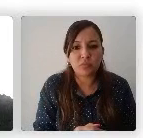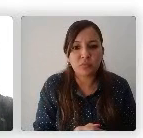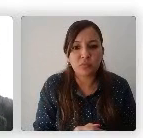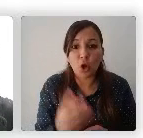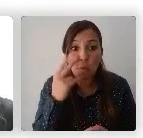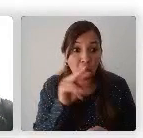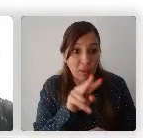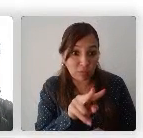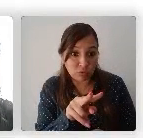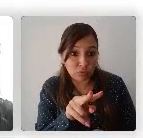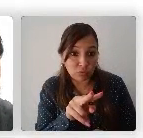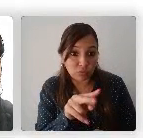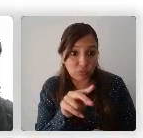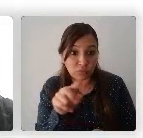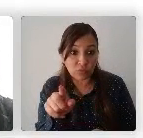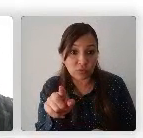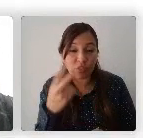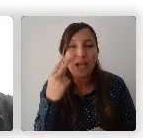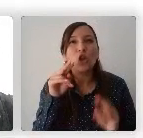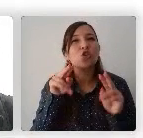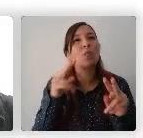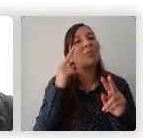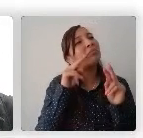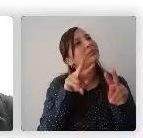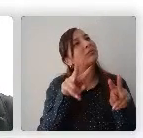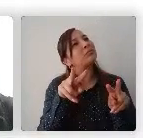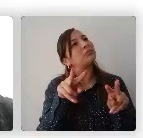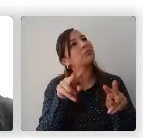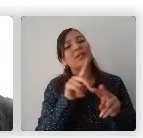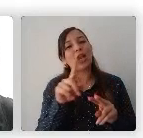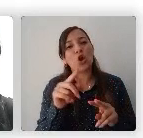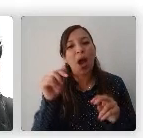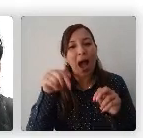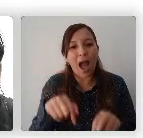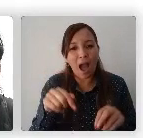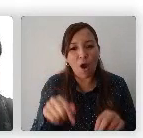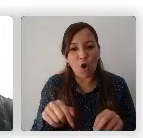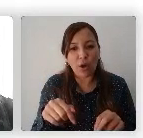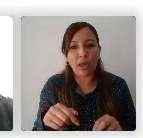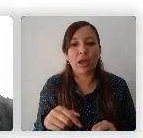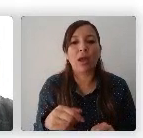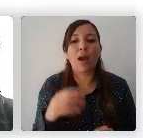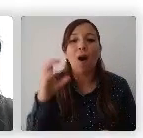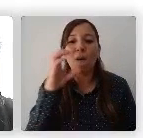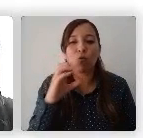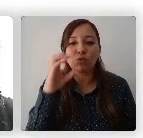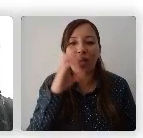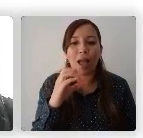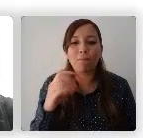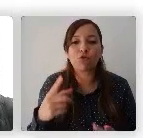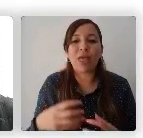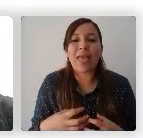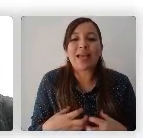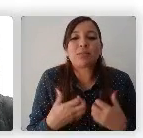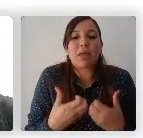imagen, ¿no? Ya no solamente nos satisface contemplar el paisaje, ¿no? Ya no solamente queremos ver el atractivo, ¿no? Queremos conocer